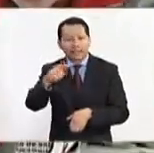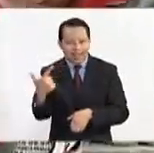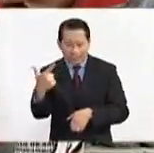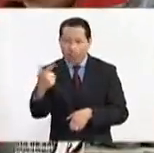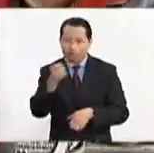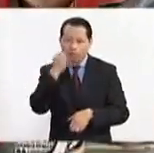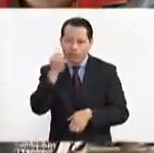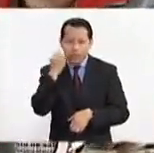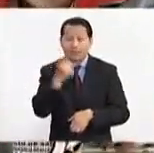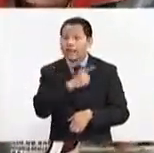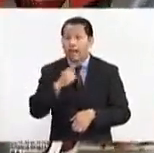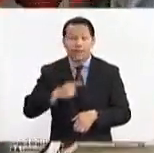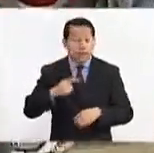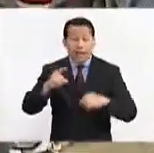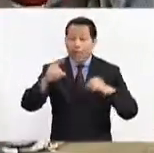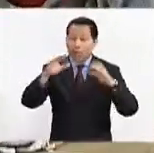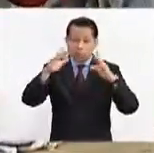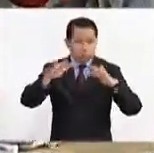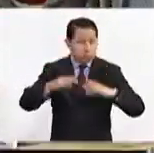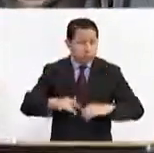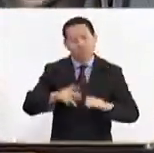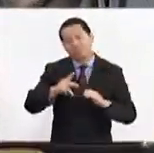deberán reconstruirse totalmente,